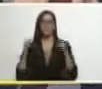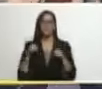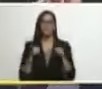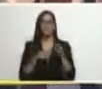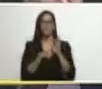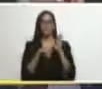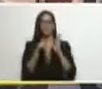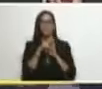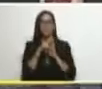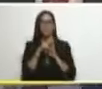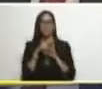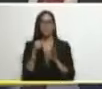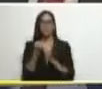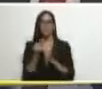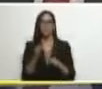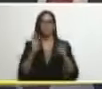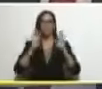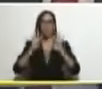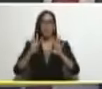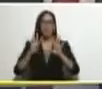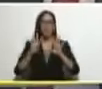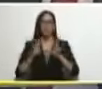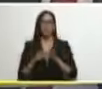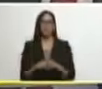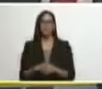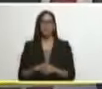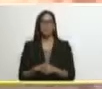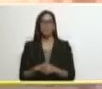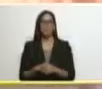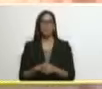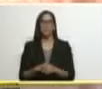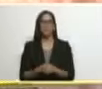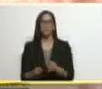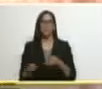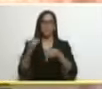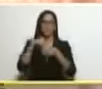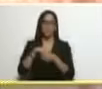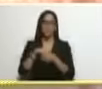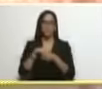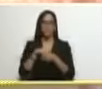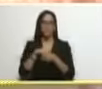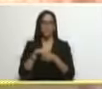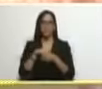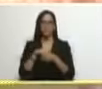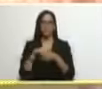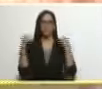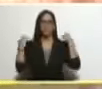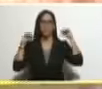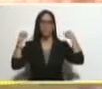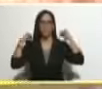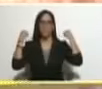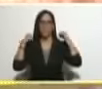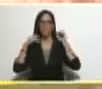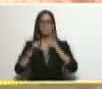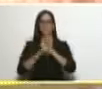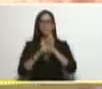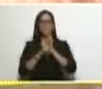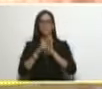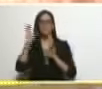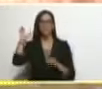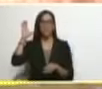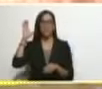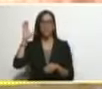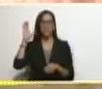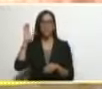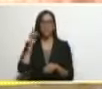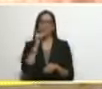artículo número 9 se implementa en la práctica legal del país